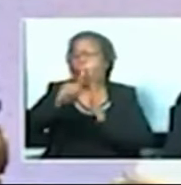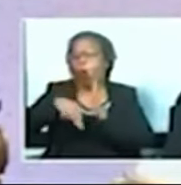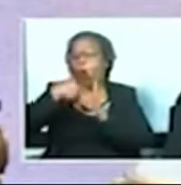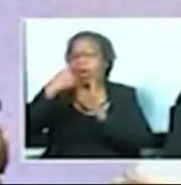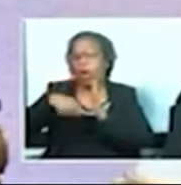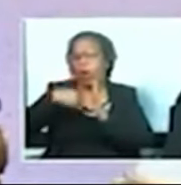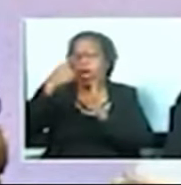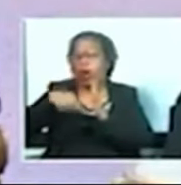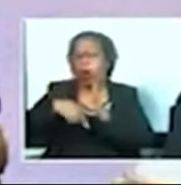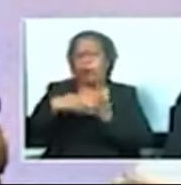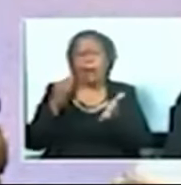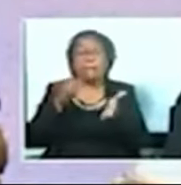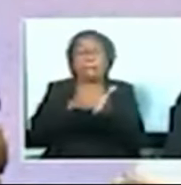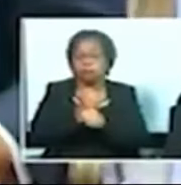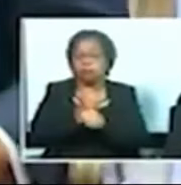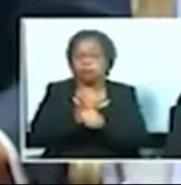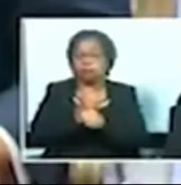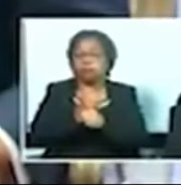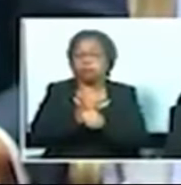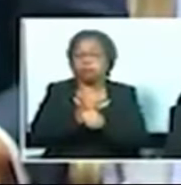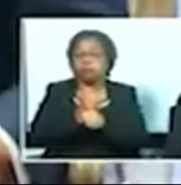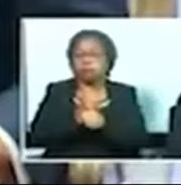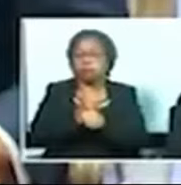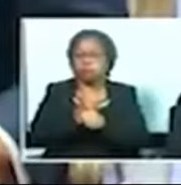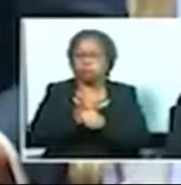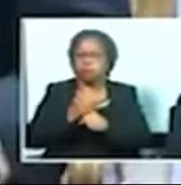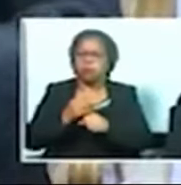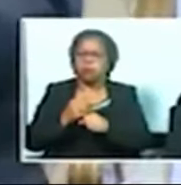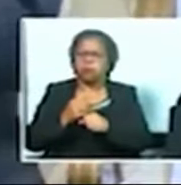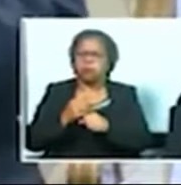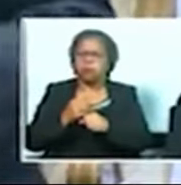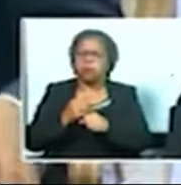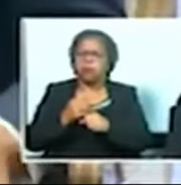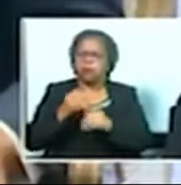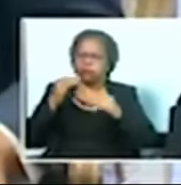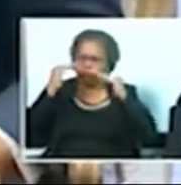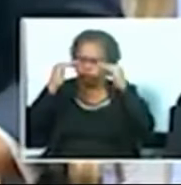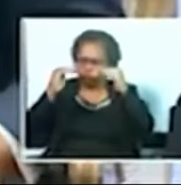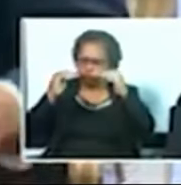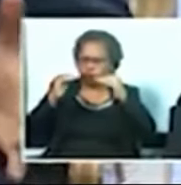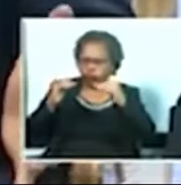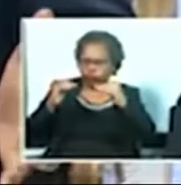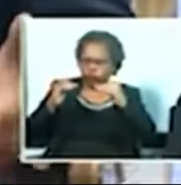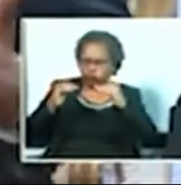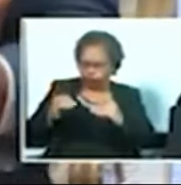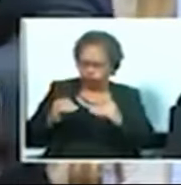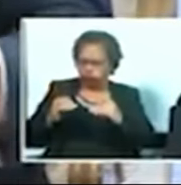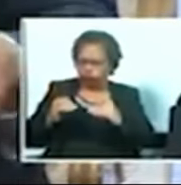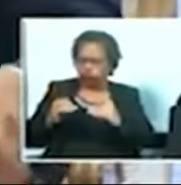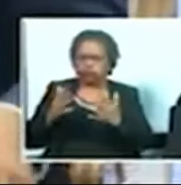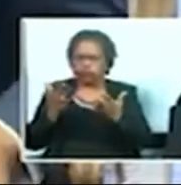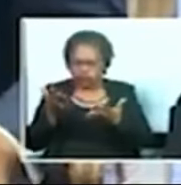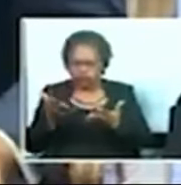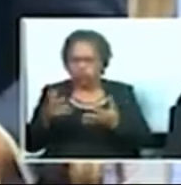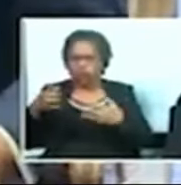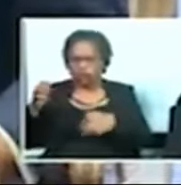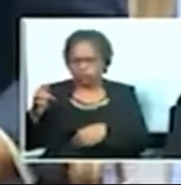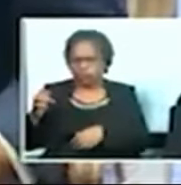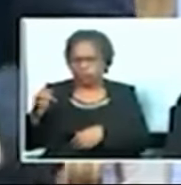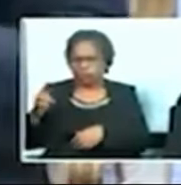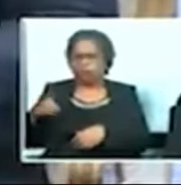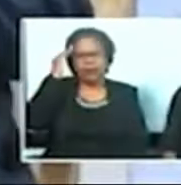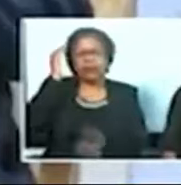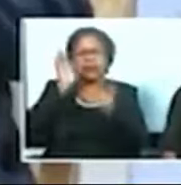todavía. También lo del Código Penal, que se aprobó en primera lectura, pero luego en la Cámara de Diputados fue sometida a un proceso